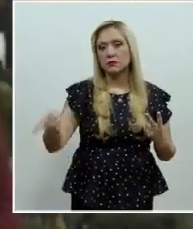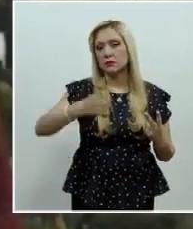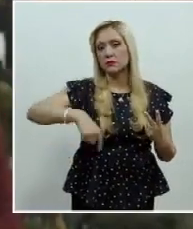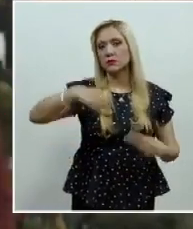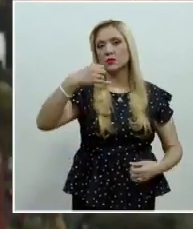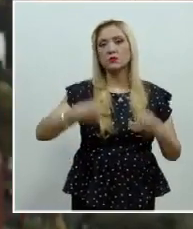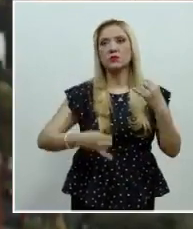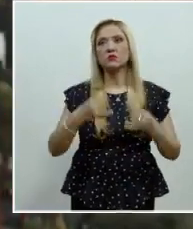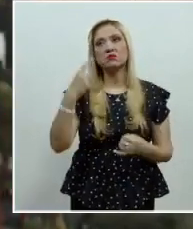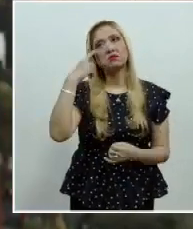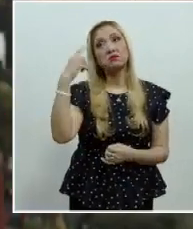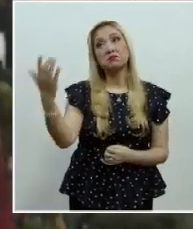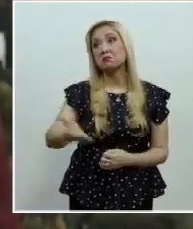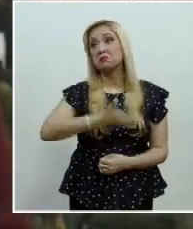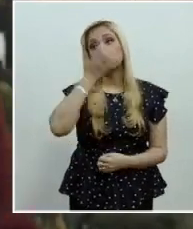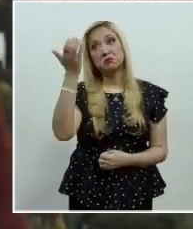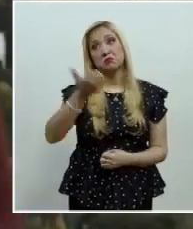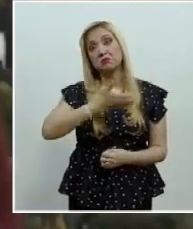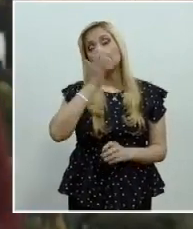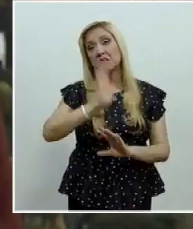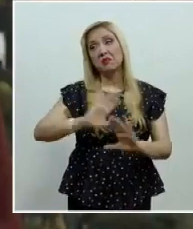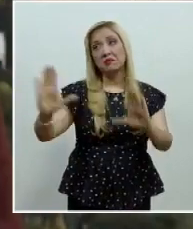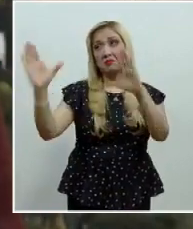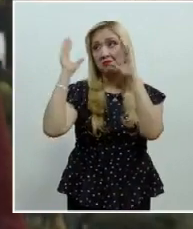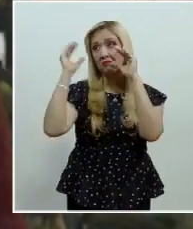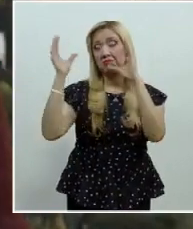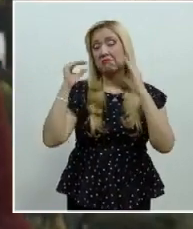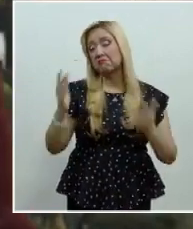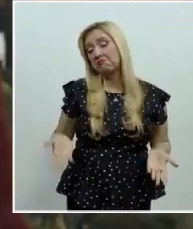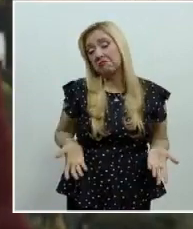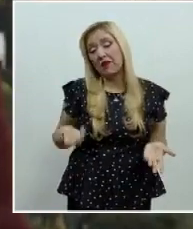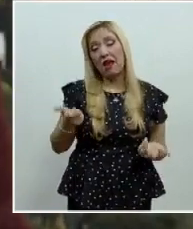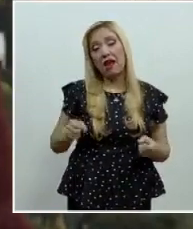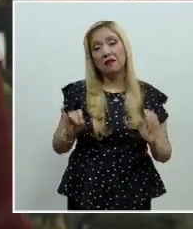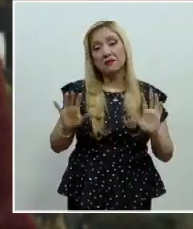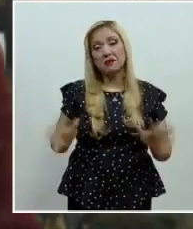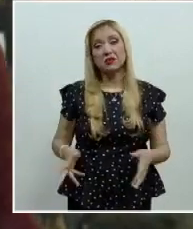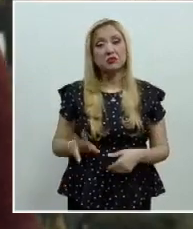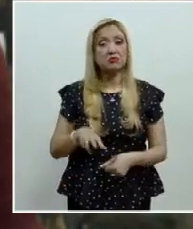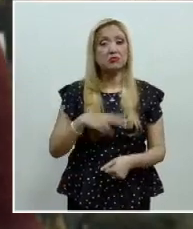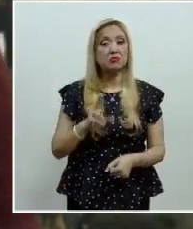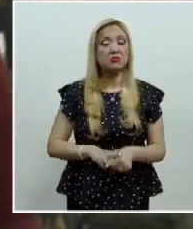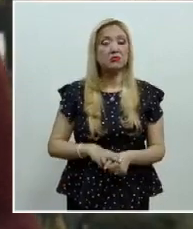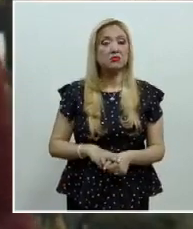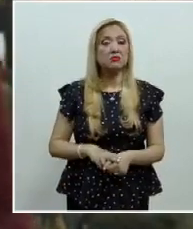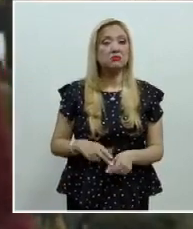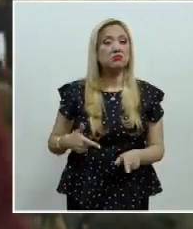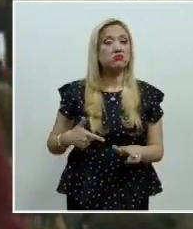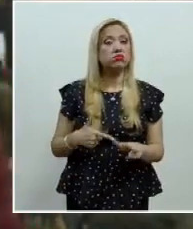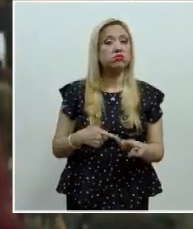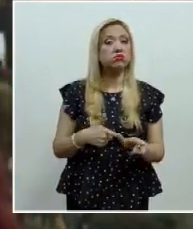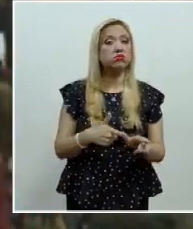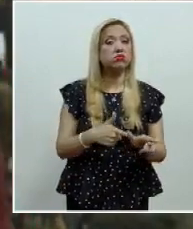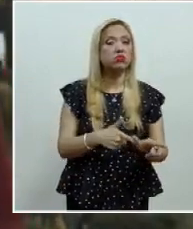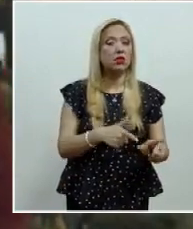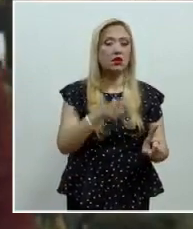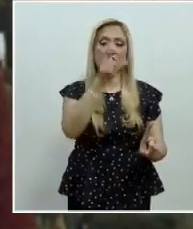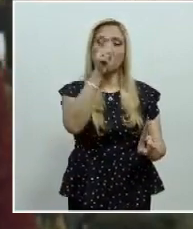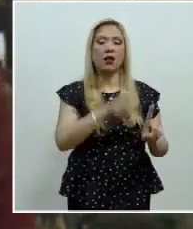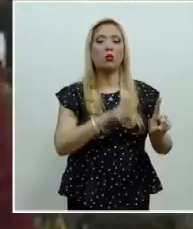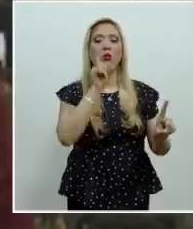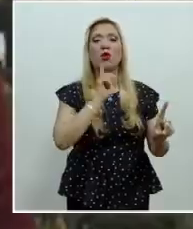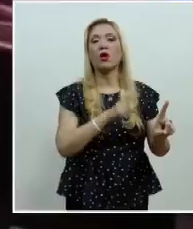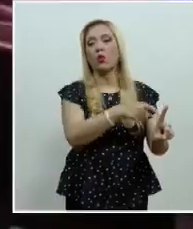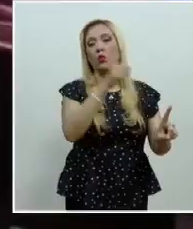estos sesgos cognitivos que de repente no ven, pues alguna que es consistente o congruente con el estereotipo que